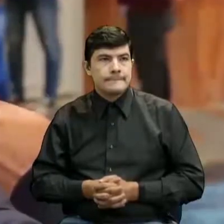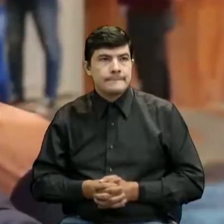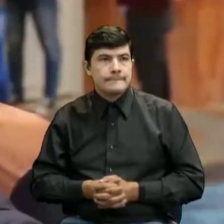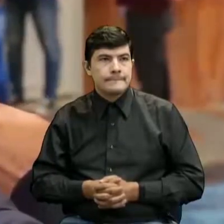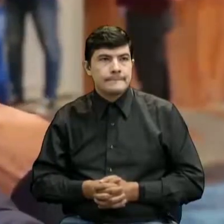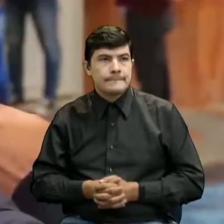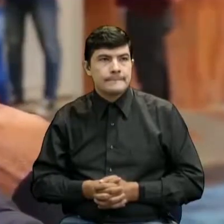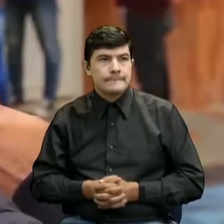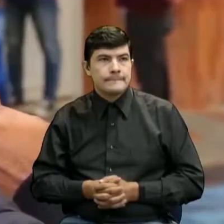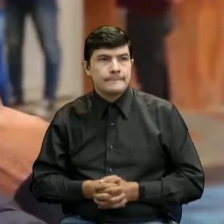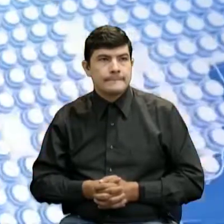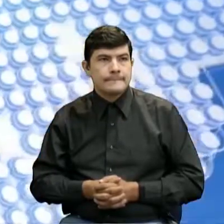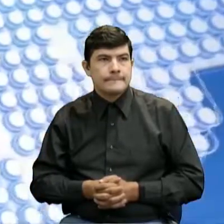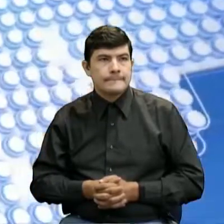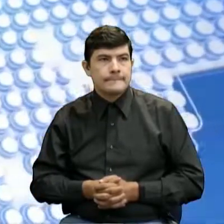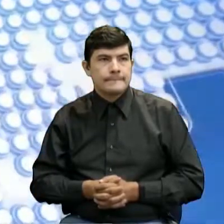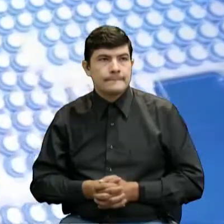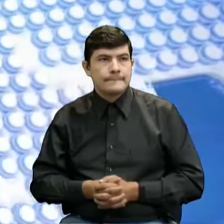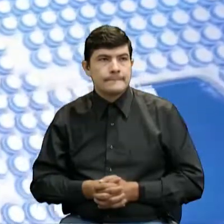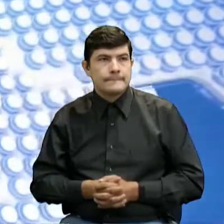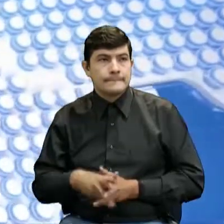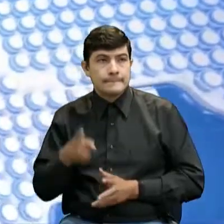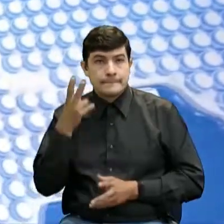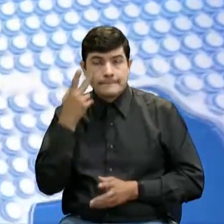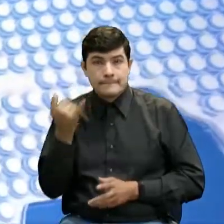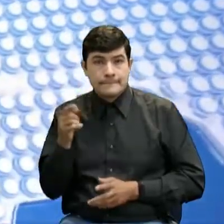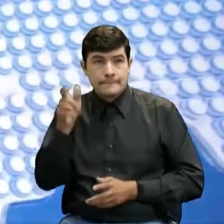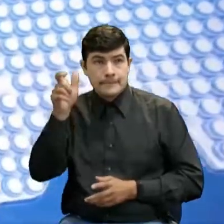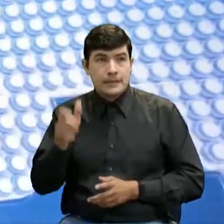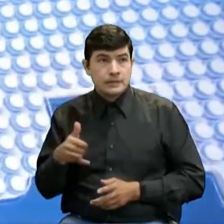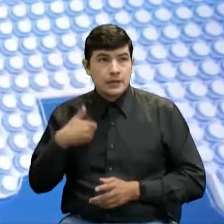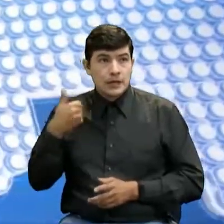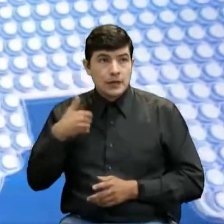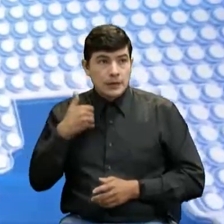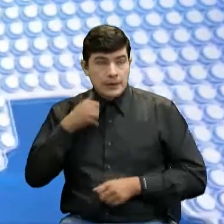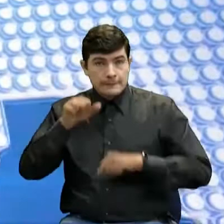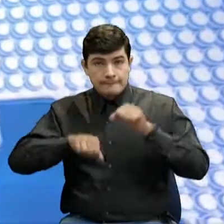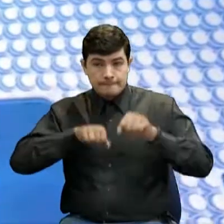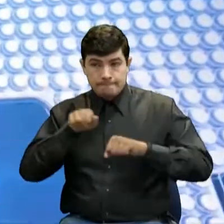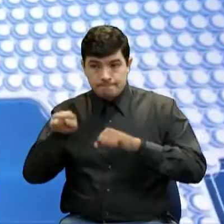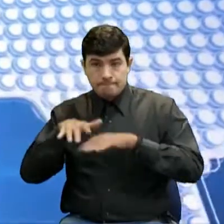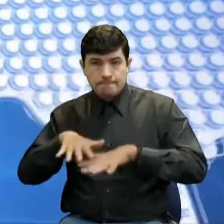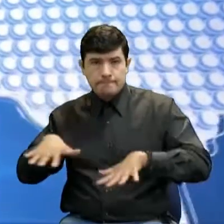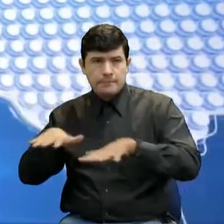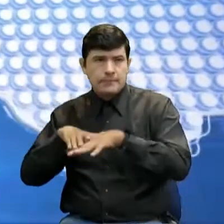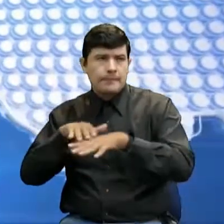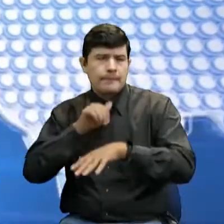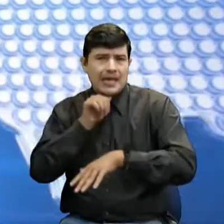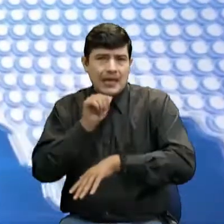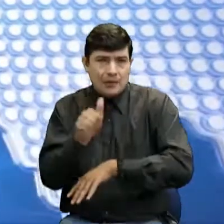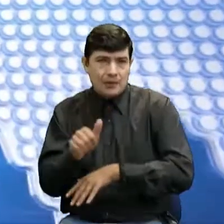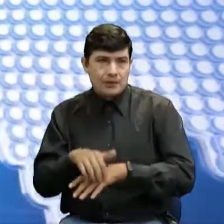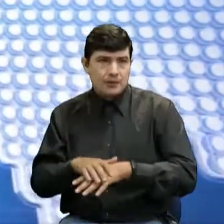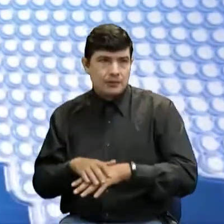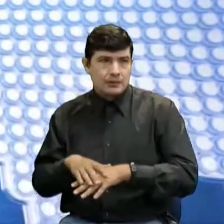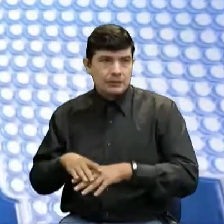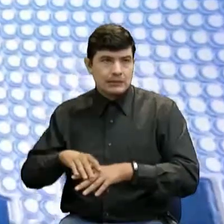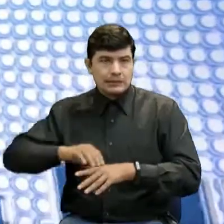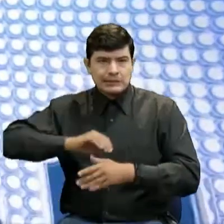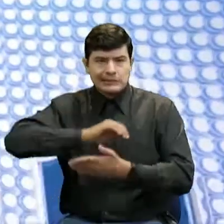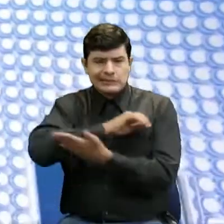impacto de la bicicleta en el accidente un joven que practicaba ciclismo en el sector se llevó la peor parte sufrió